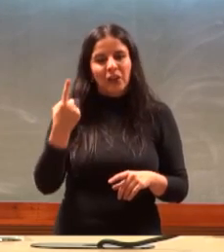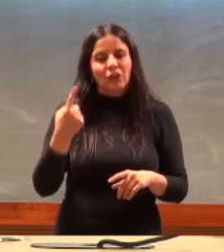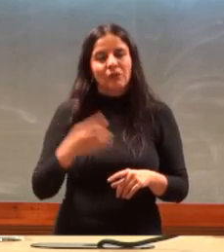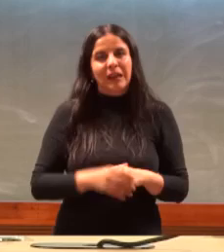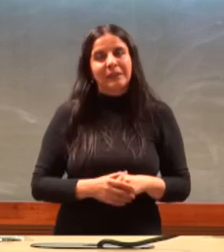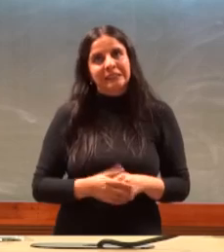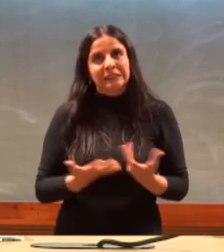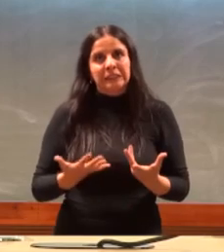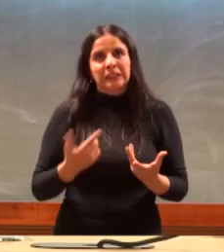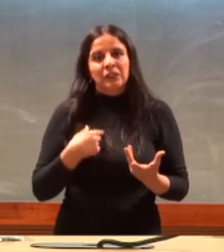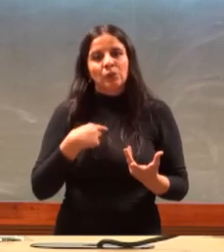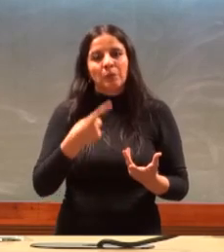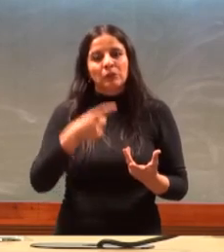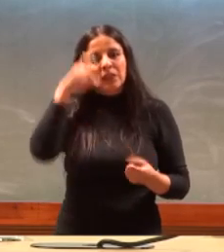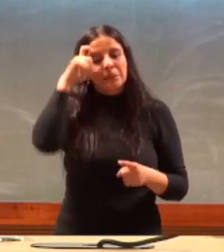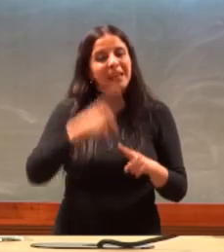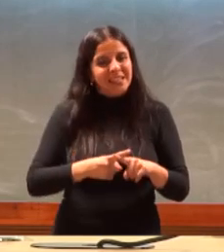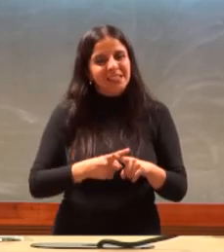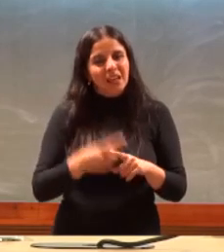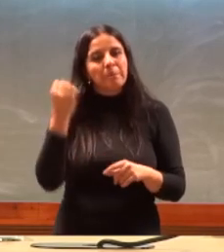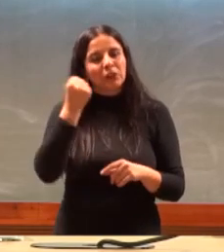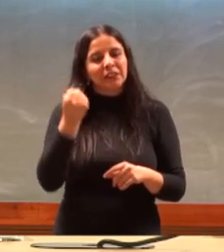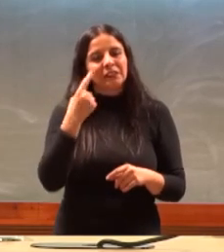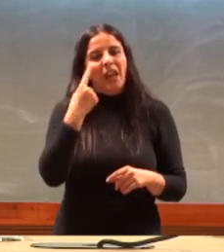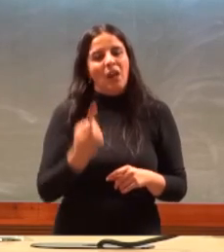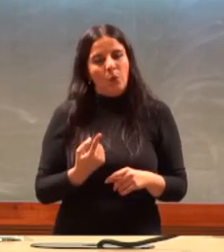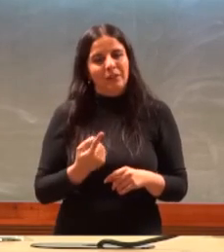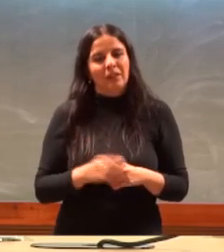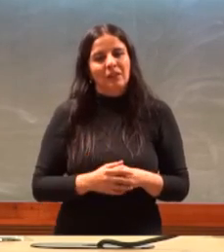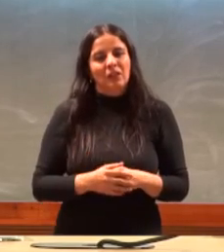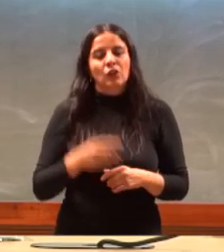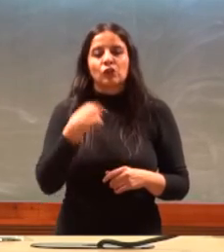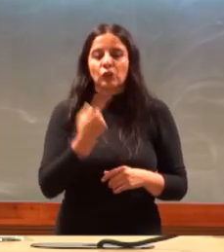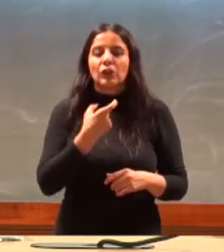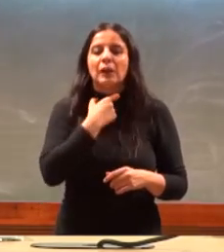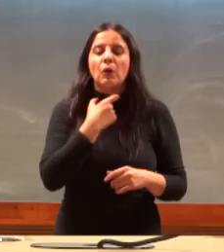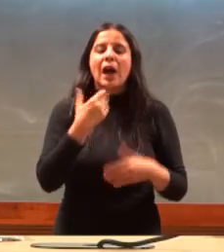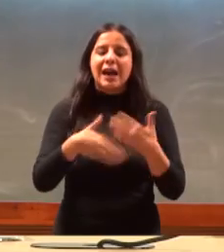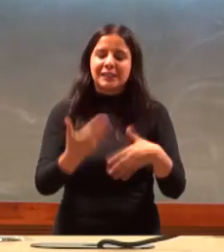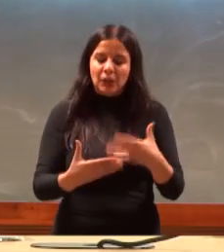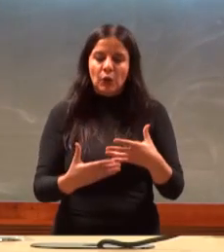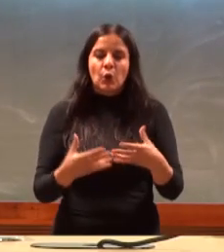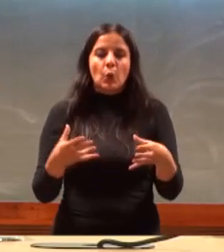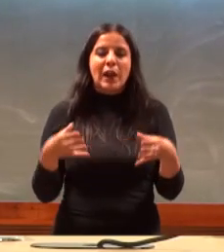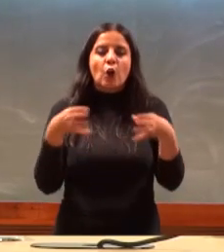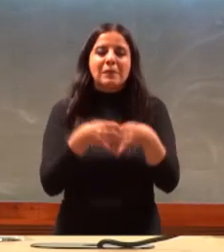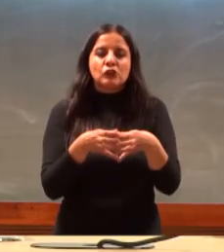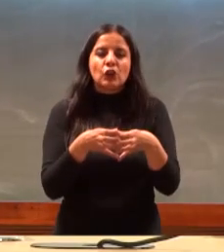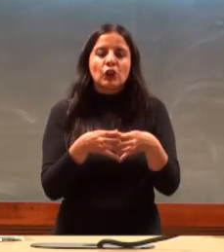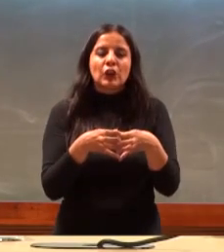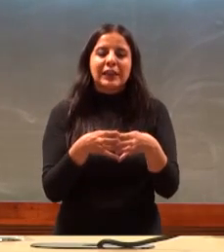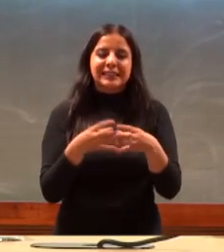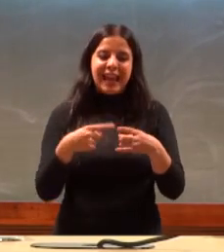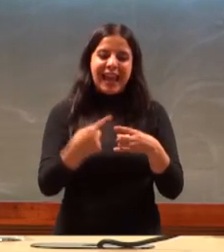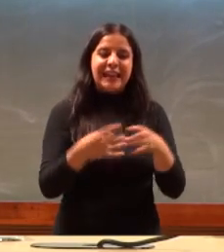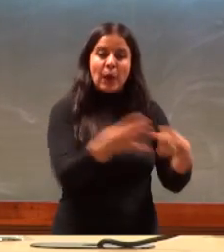experiencias que me parece importante tenerlas en cuenta Por eso para eso queremos hacer una comisión inter claustro que haga operativa y eficaz la prevención y la